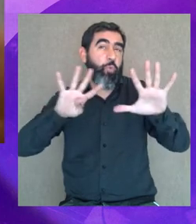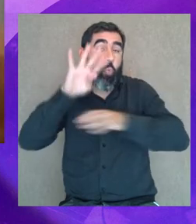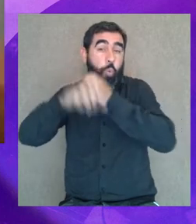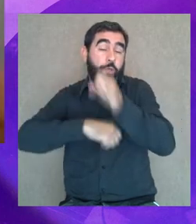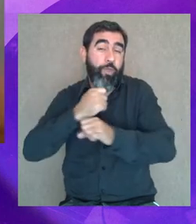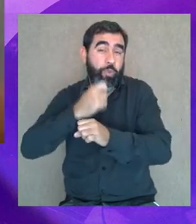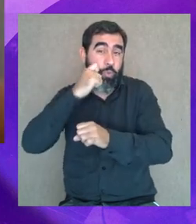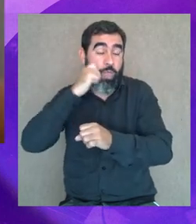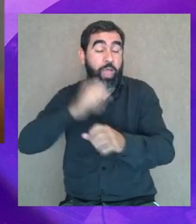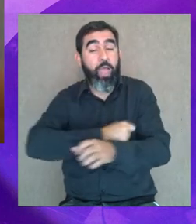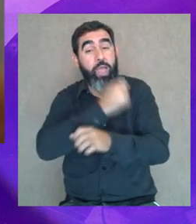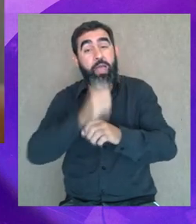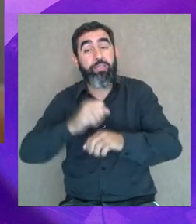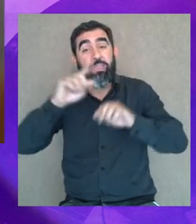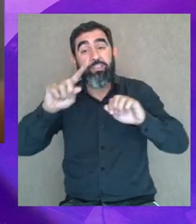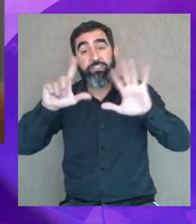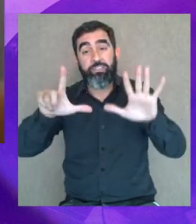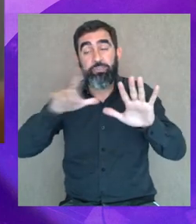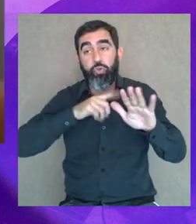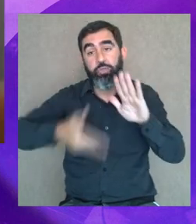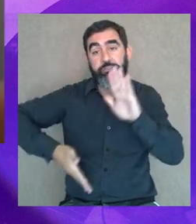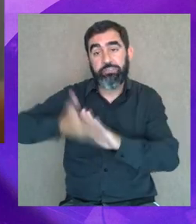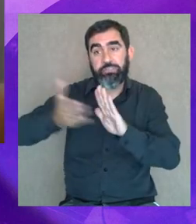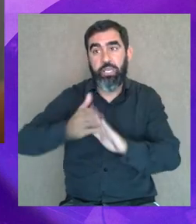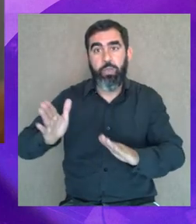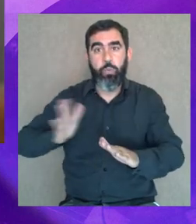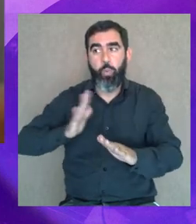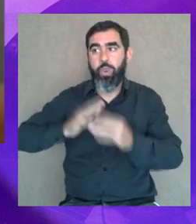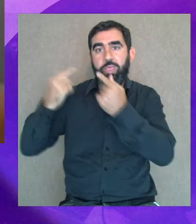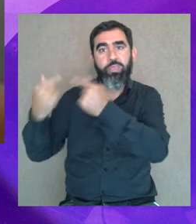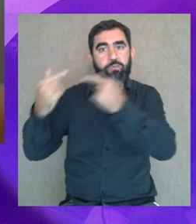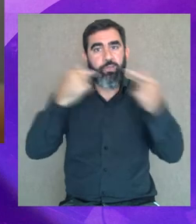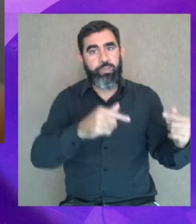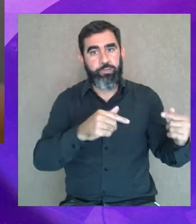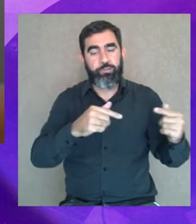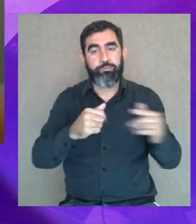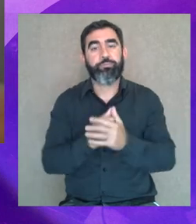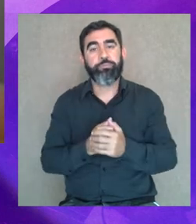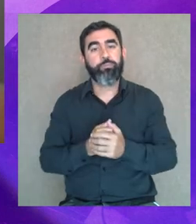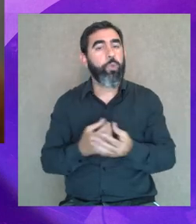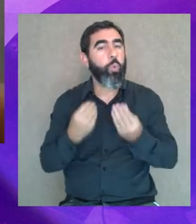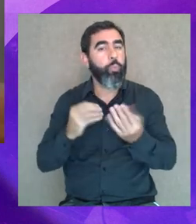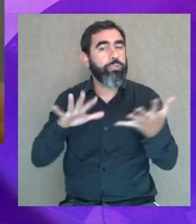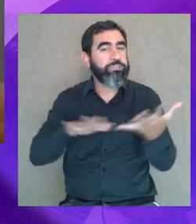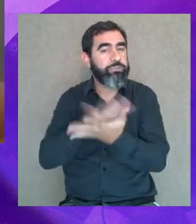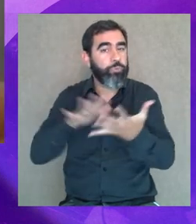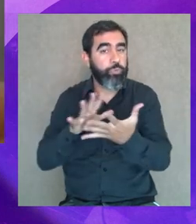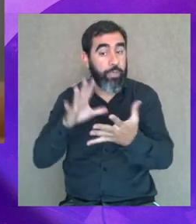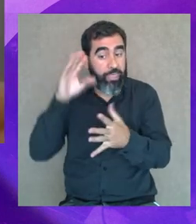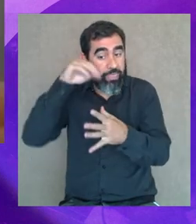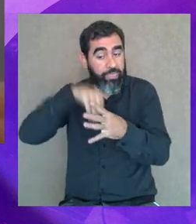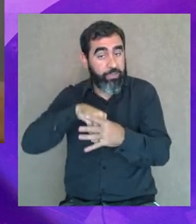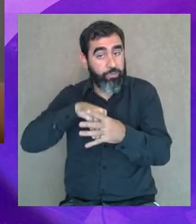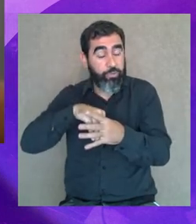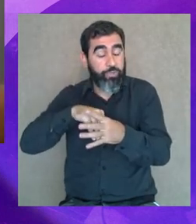nueve a los diecisiete estuve ahí como es salir a la calle era diferente como como esa situación dentro